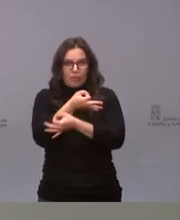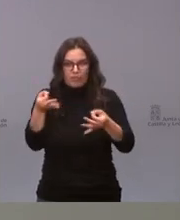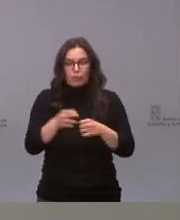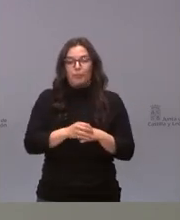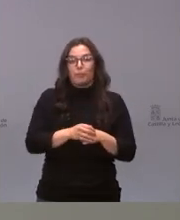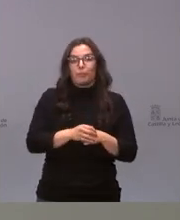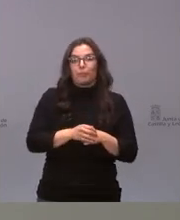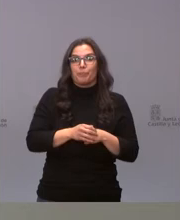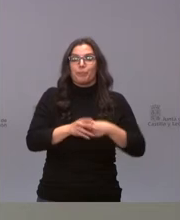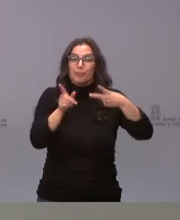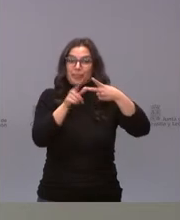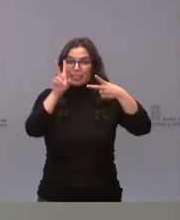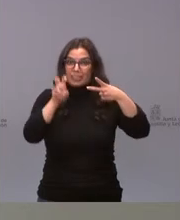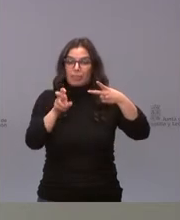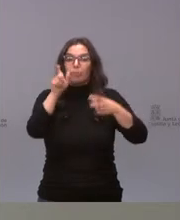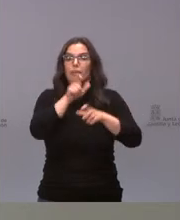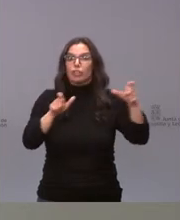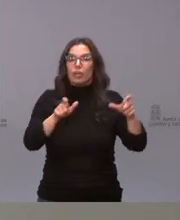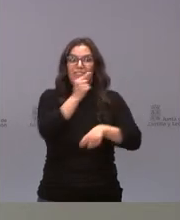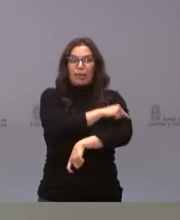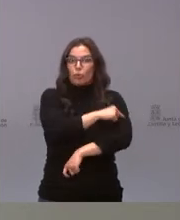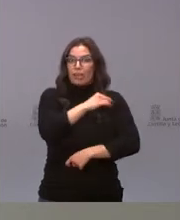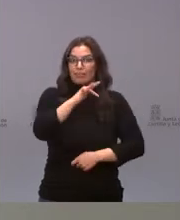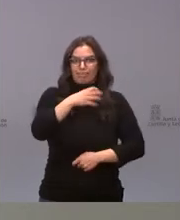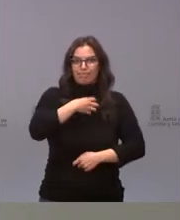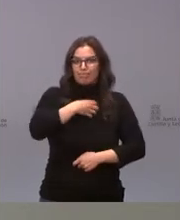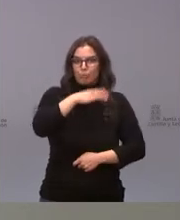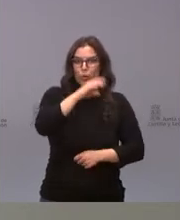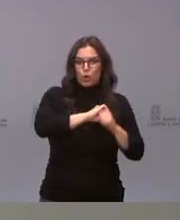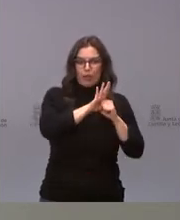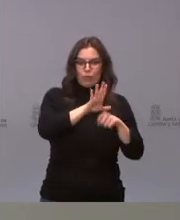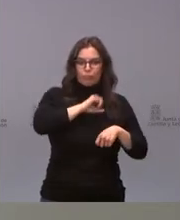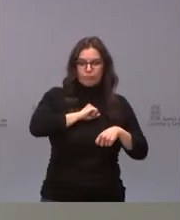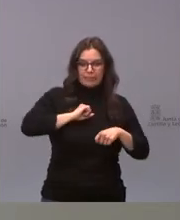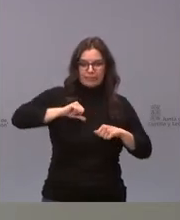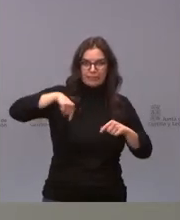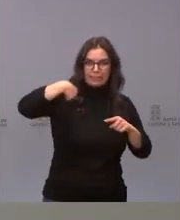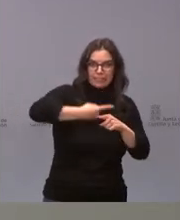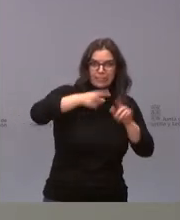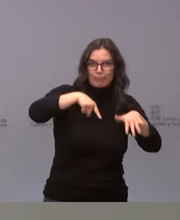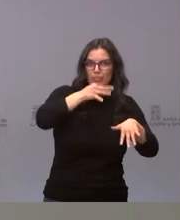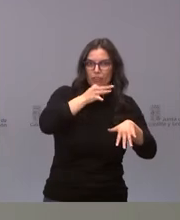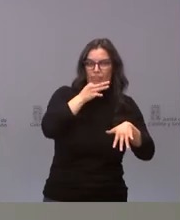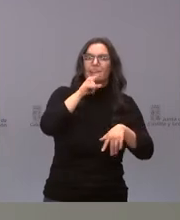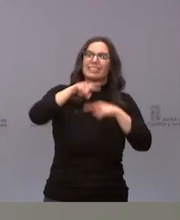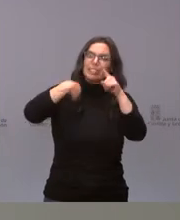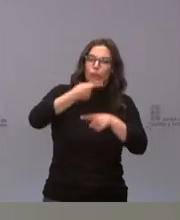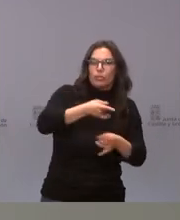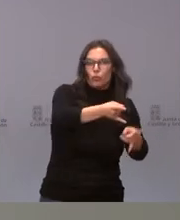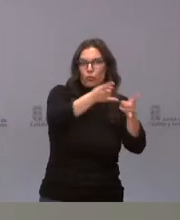las personas que no pueden ser vacunadas porque no ha pasado todavía los 6 meses, van a ser recaptados